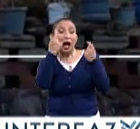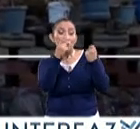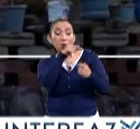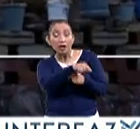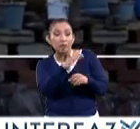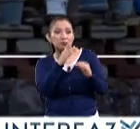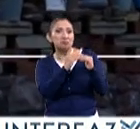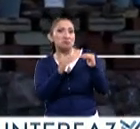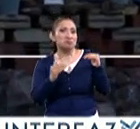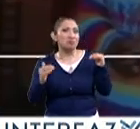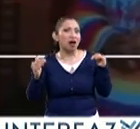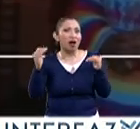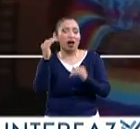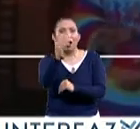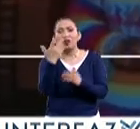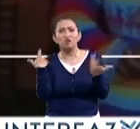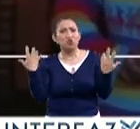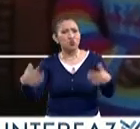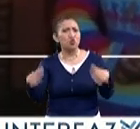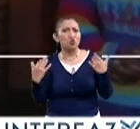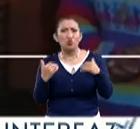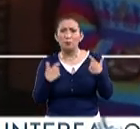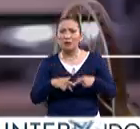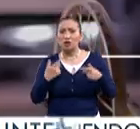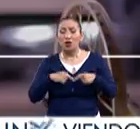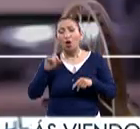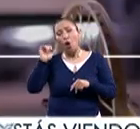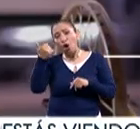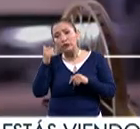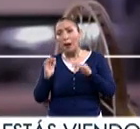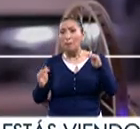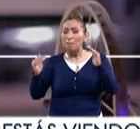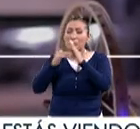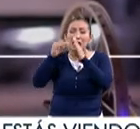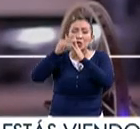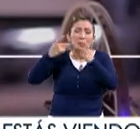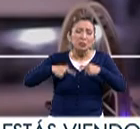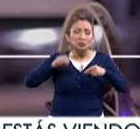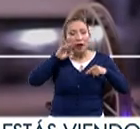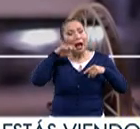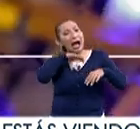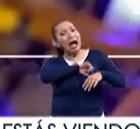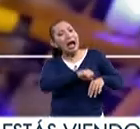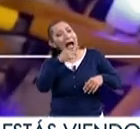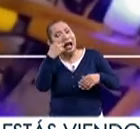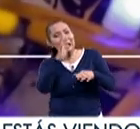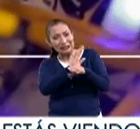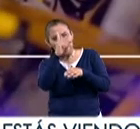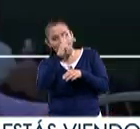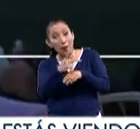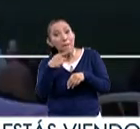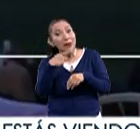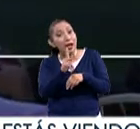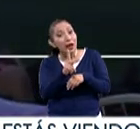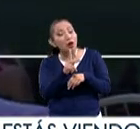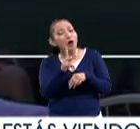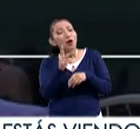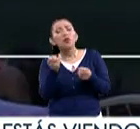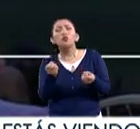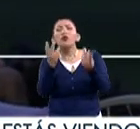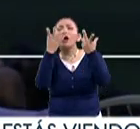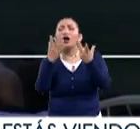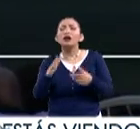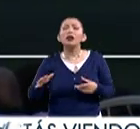afortunadas tienen los cientos de miles, algunas pocas rebasan el 1.000.000 de espectadores, pero aún así,